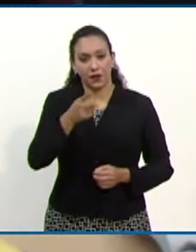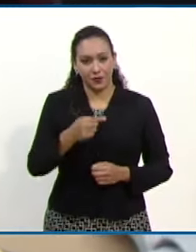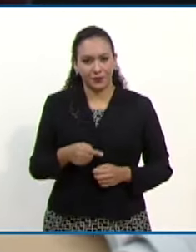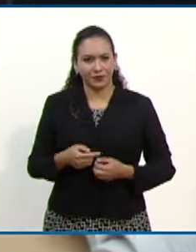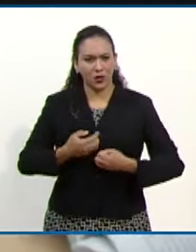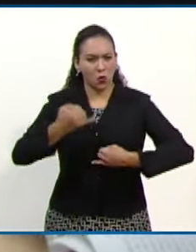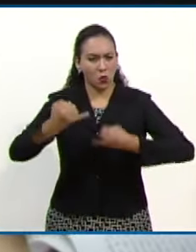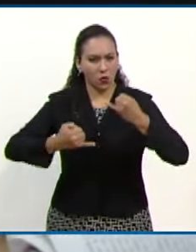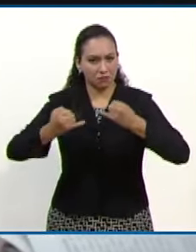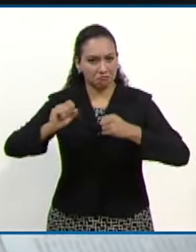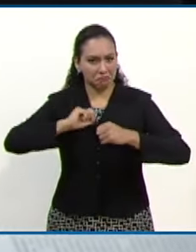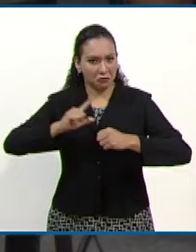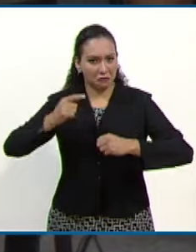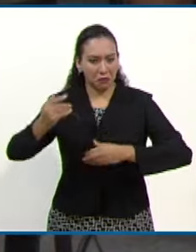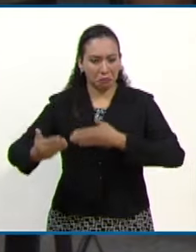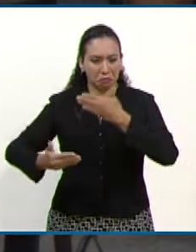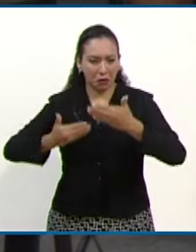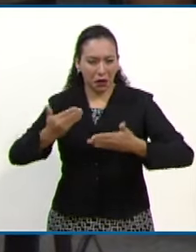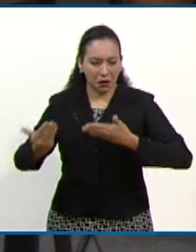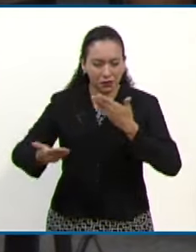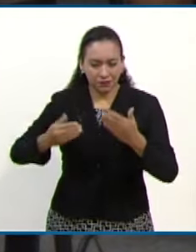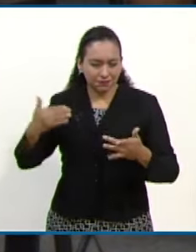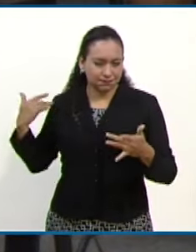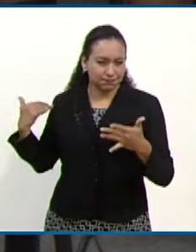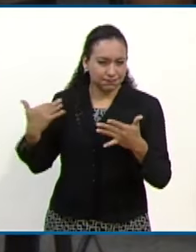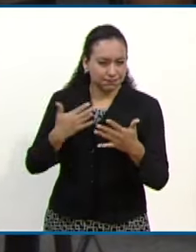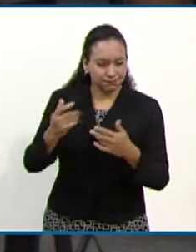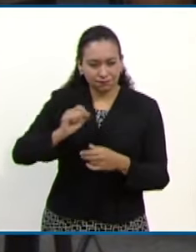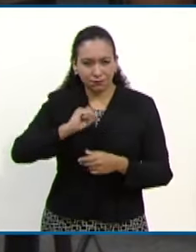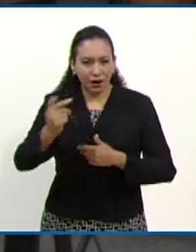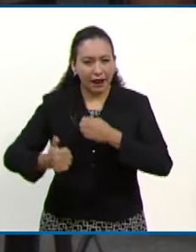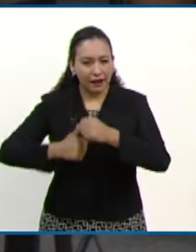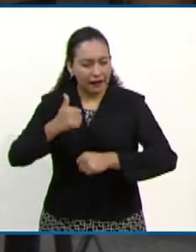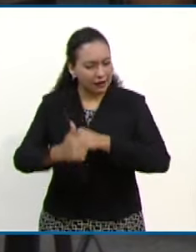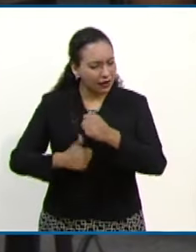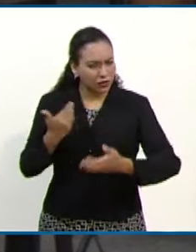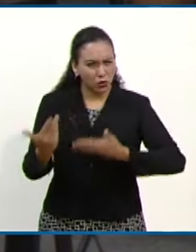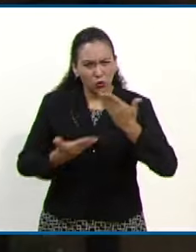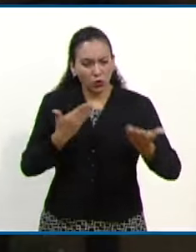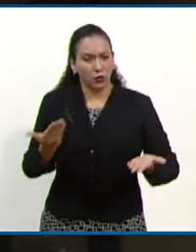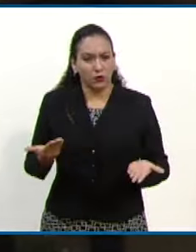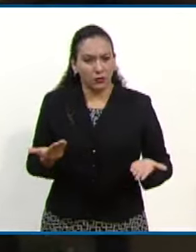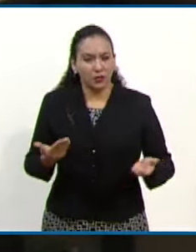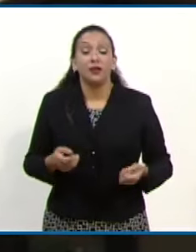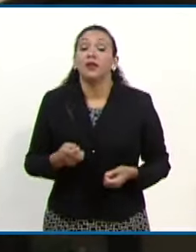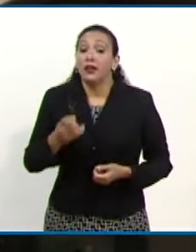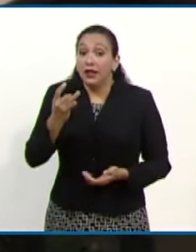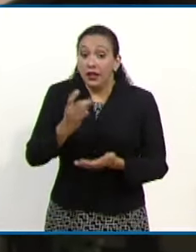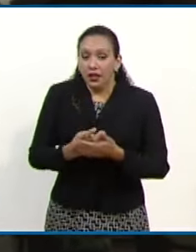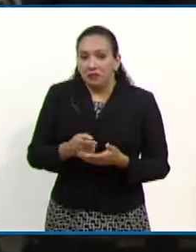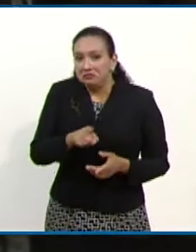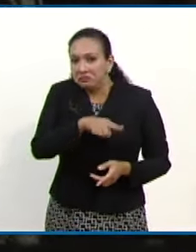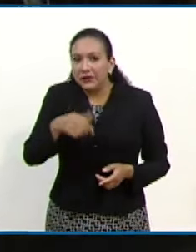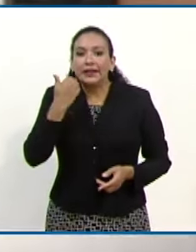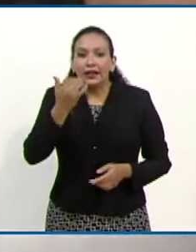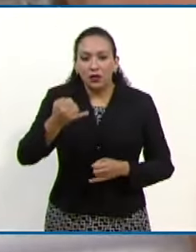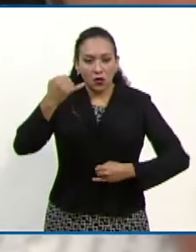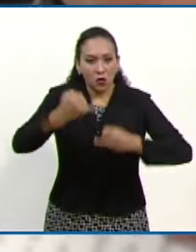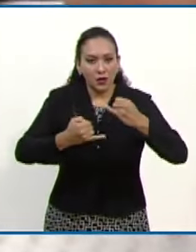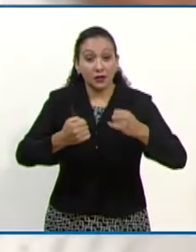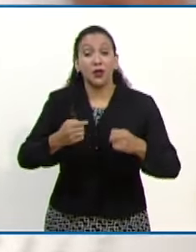mejor mecanismo para contar con jueces profesionales y capacitados. Indicó que quien aspira a ser juzgador le lleva por